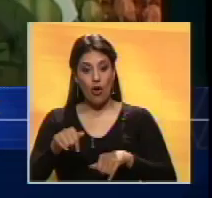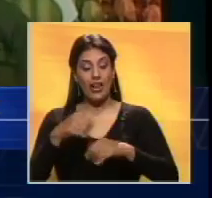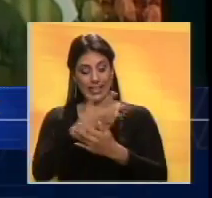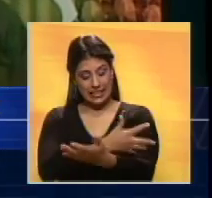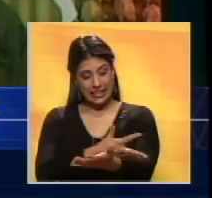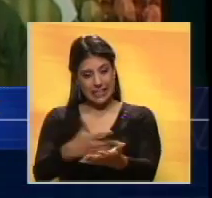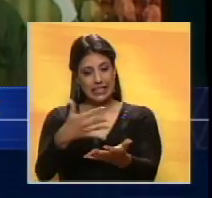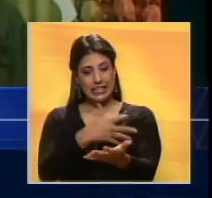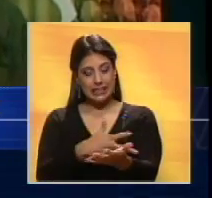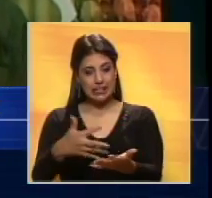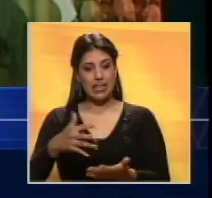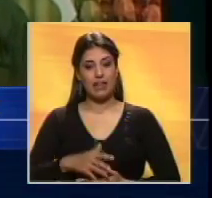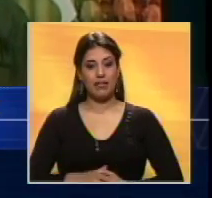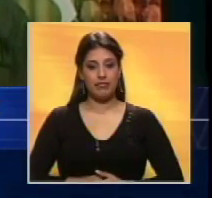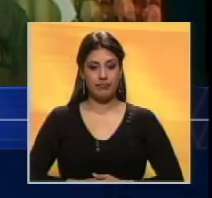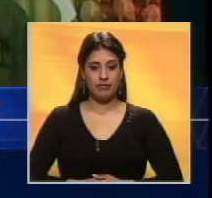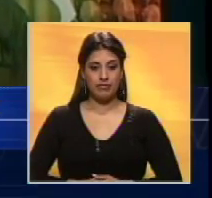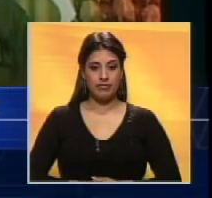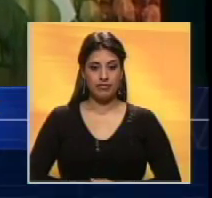sangre.